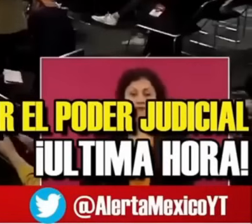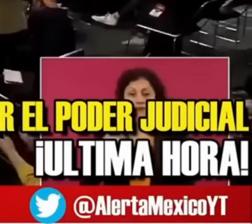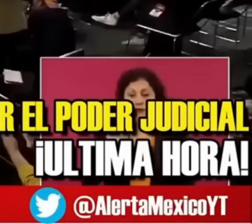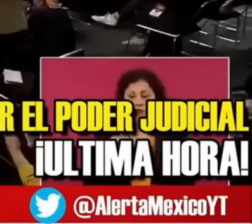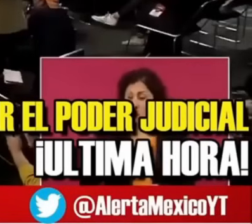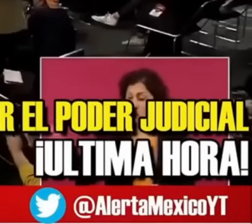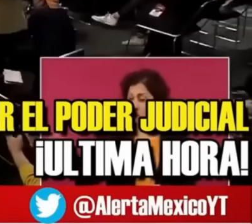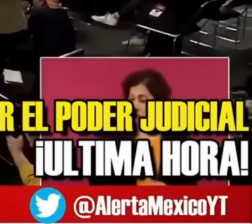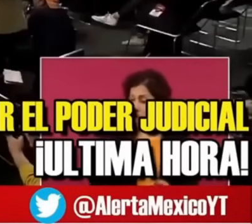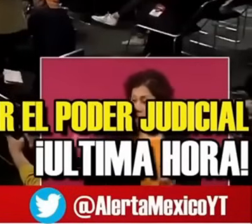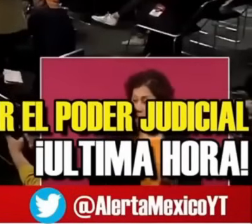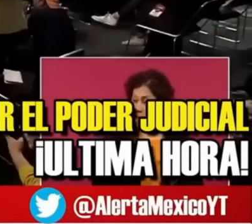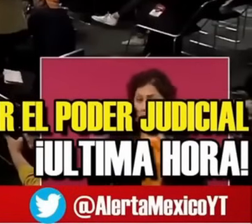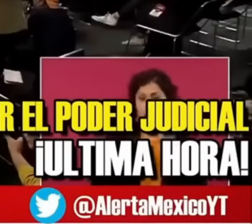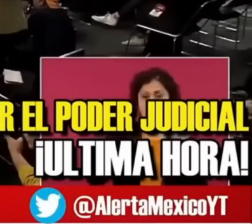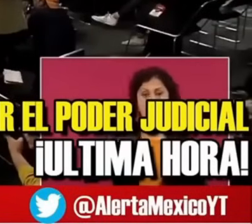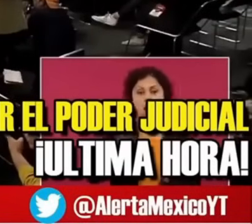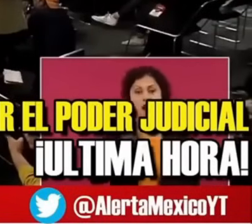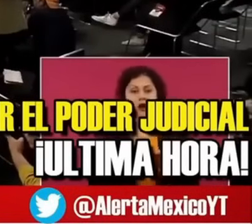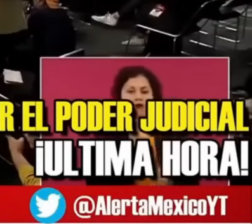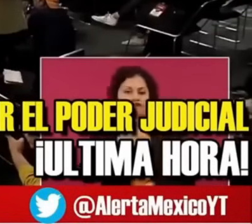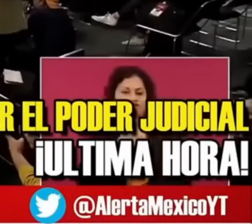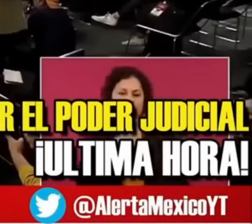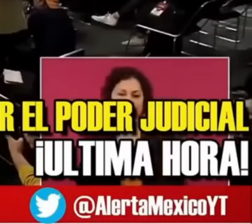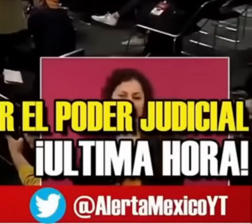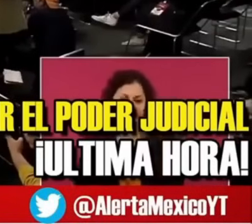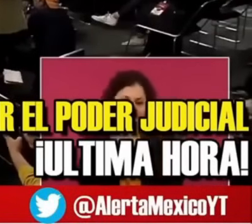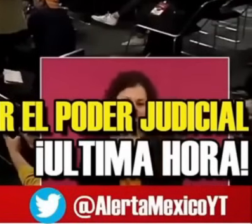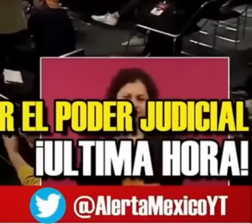con los que propuse, no todos, ¿no? Desde luego